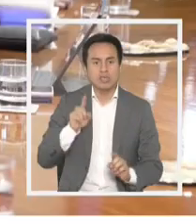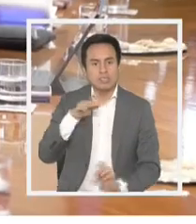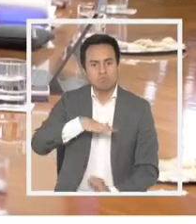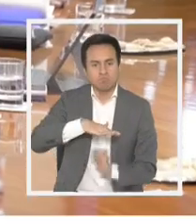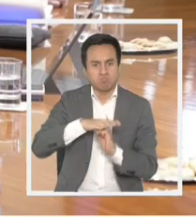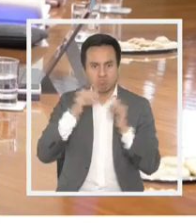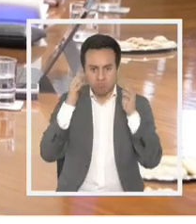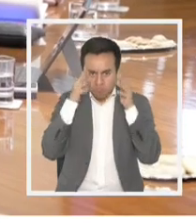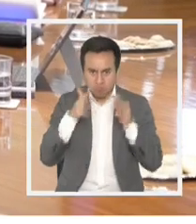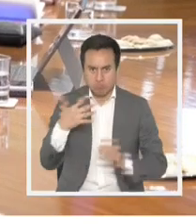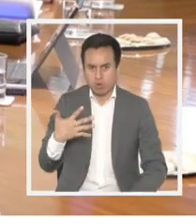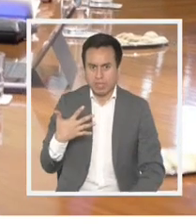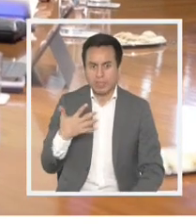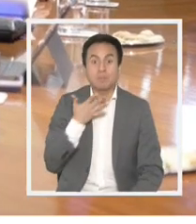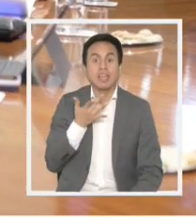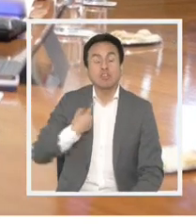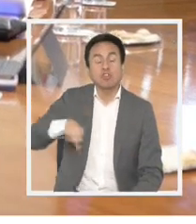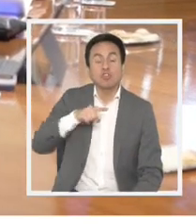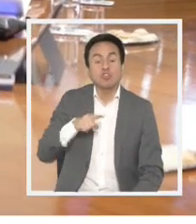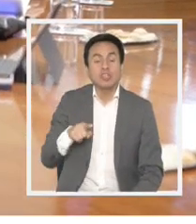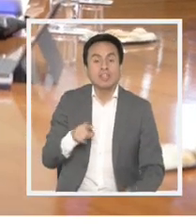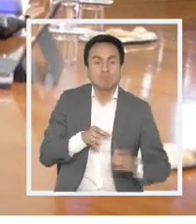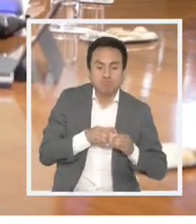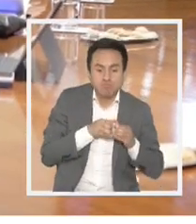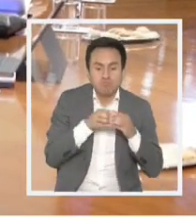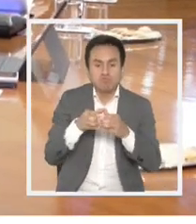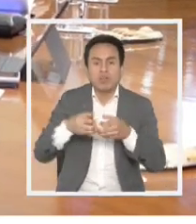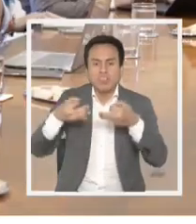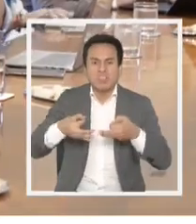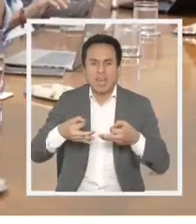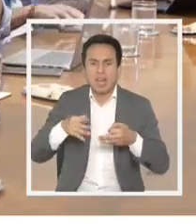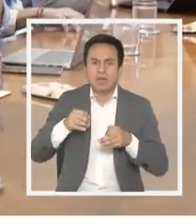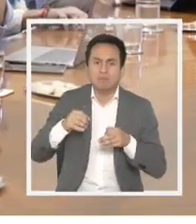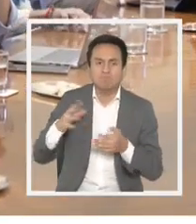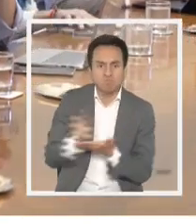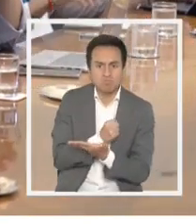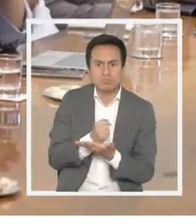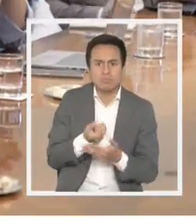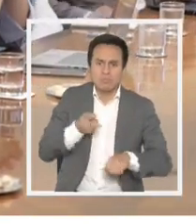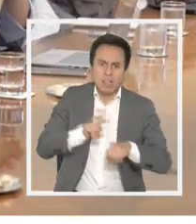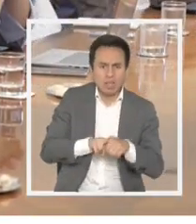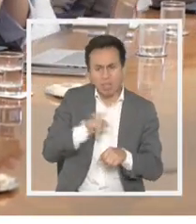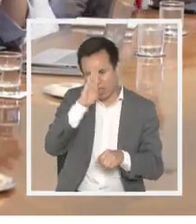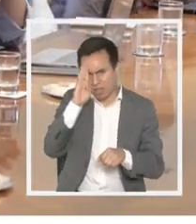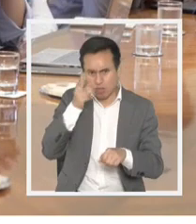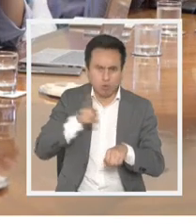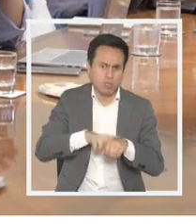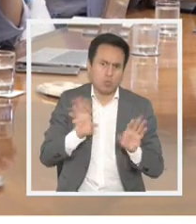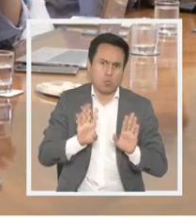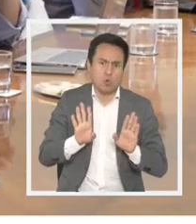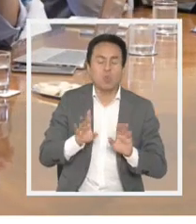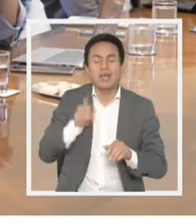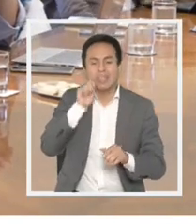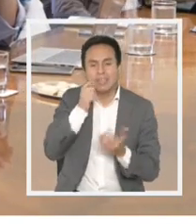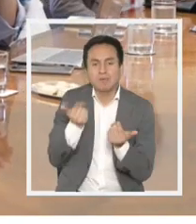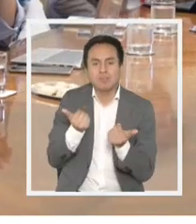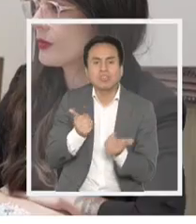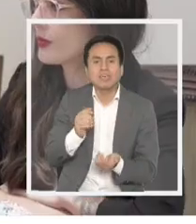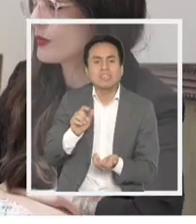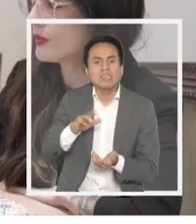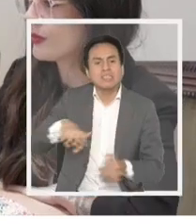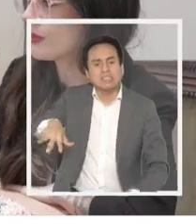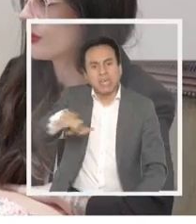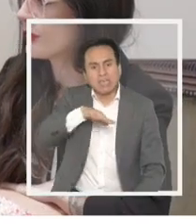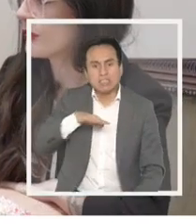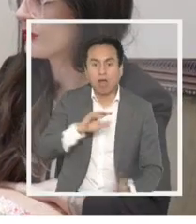esto es muy importante porque si queremos desplegarnos con efectividad con eficiencia sin duplicidad de funciones requerimos de esta instancia